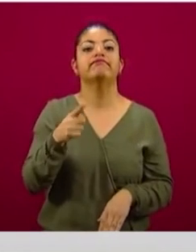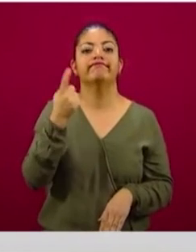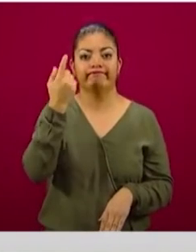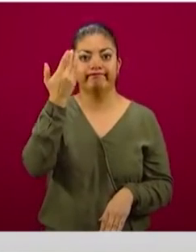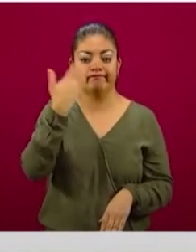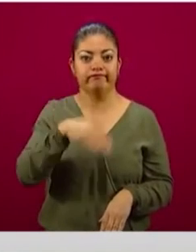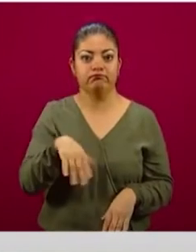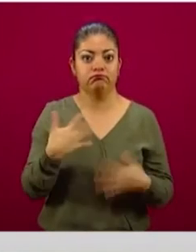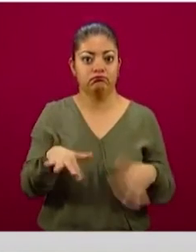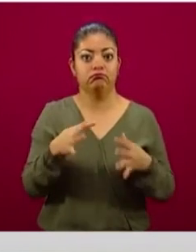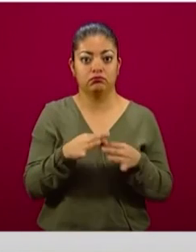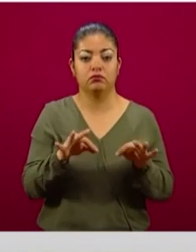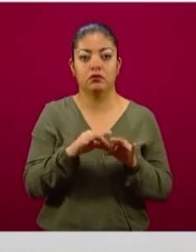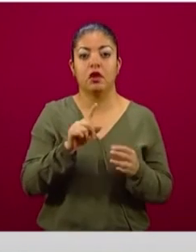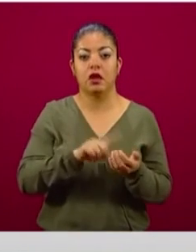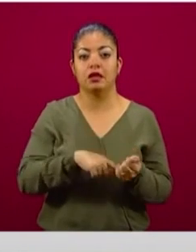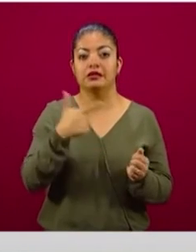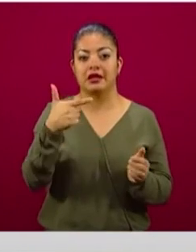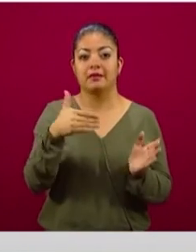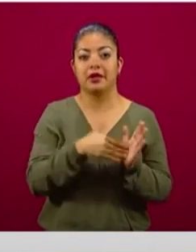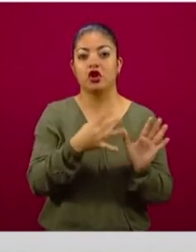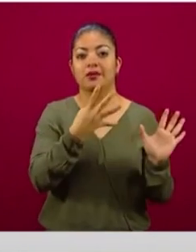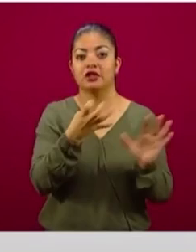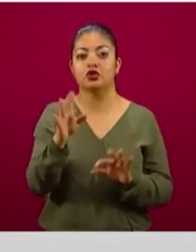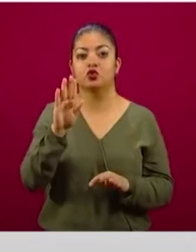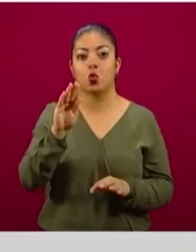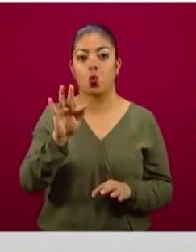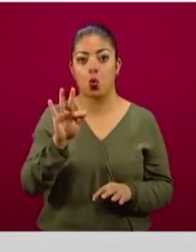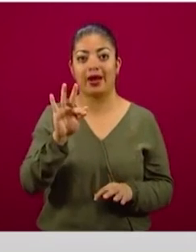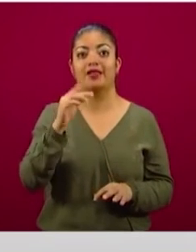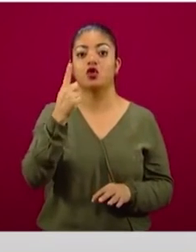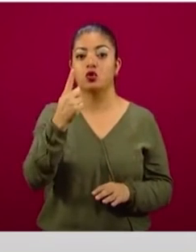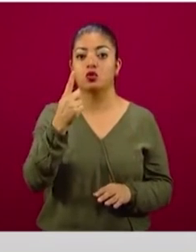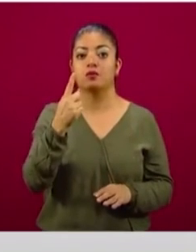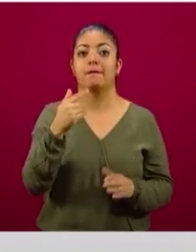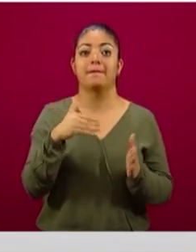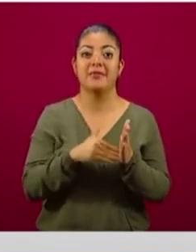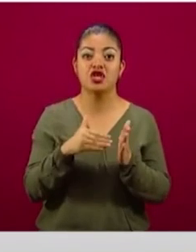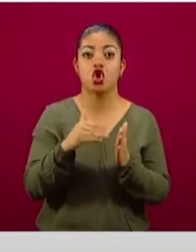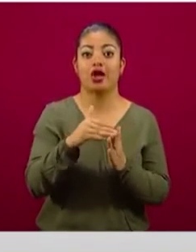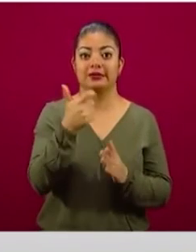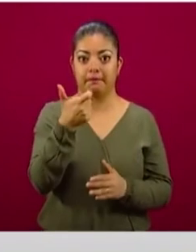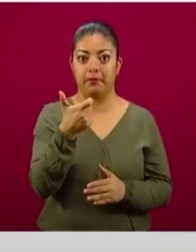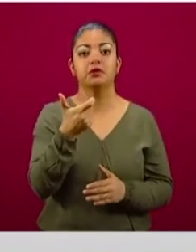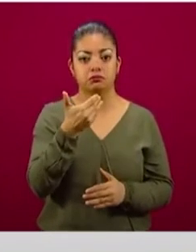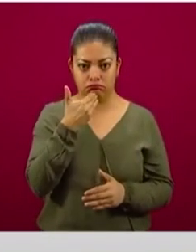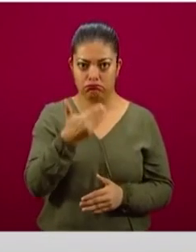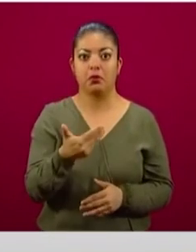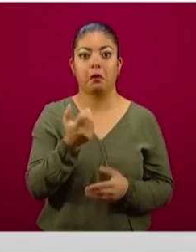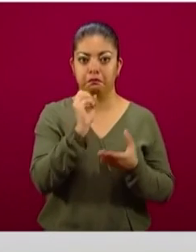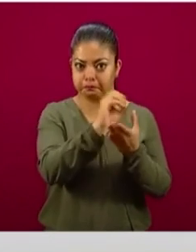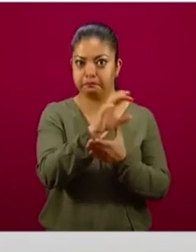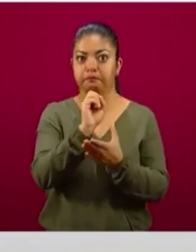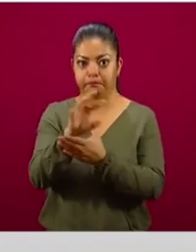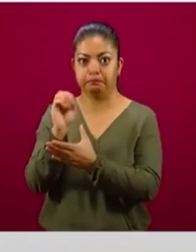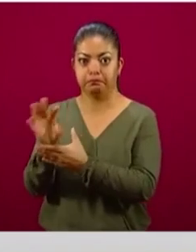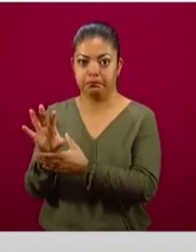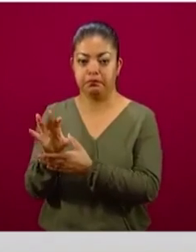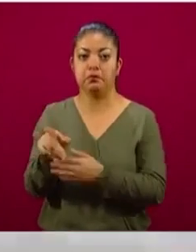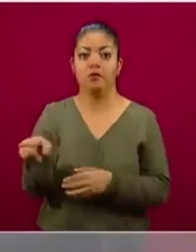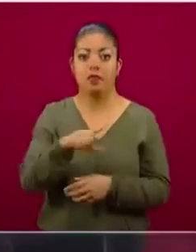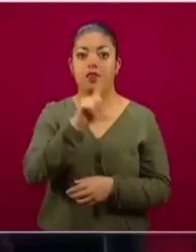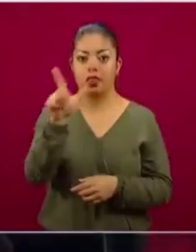cantidad ya de siete mil 941 millones de pesos tienen un avance adecuado se irá completando